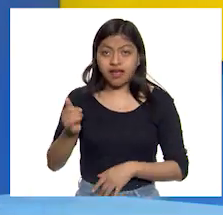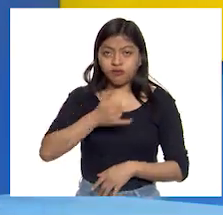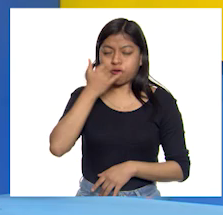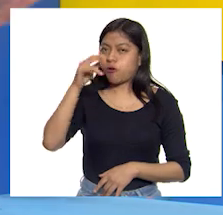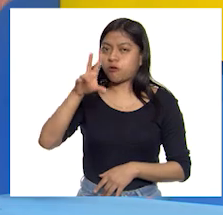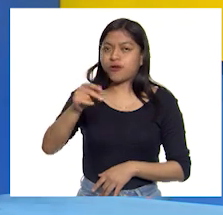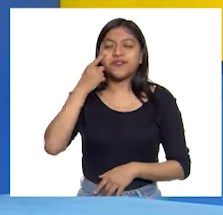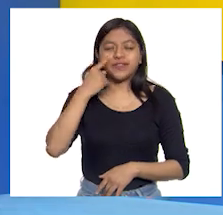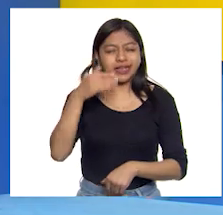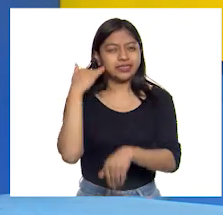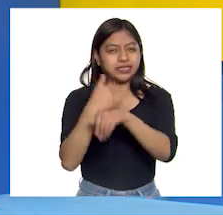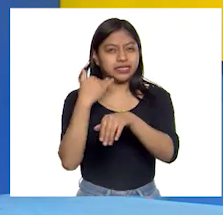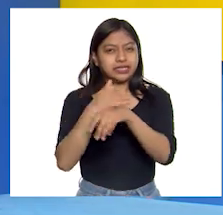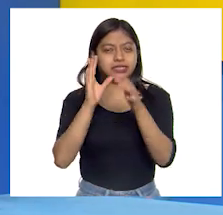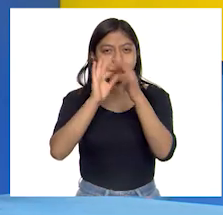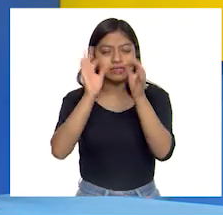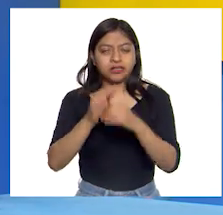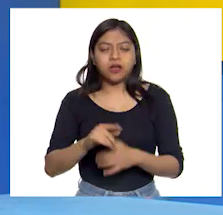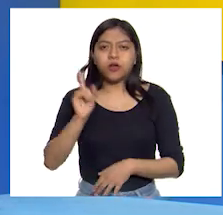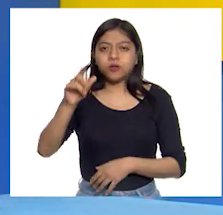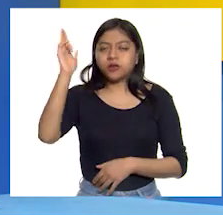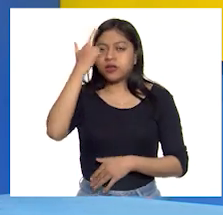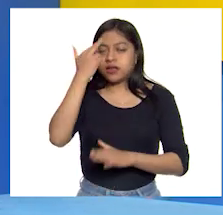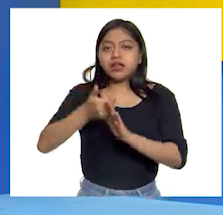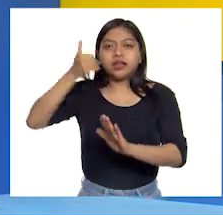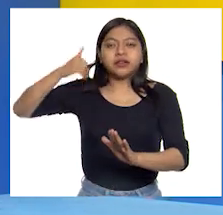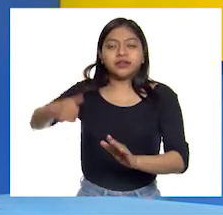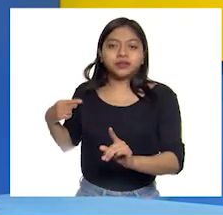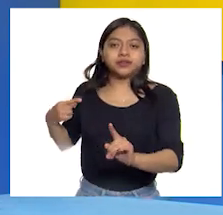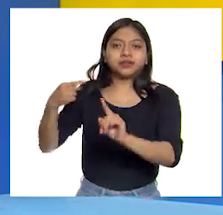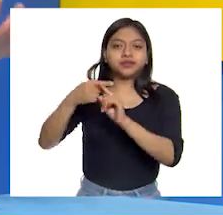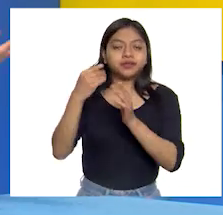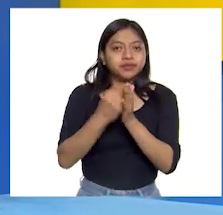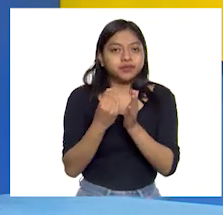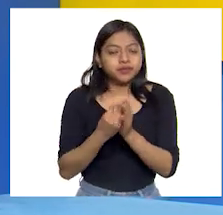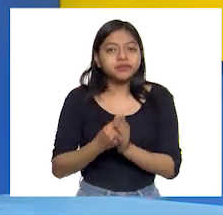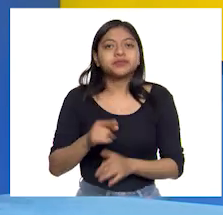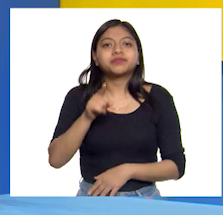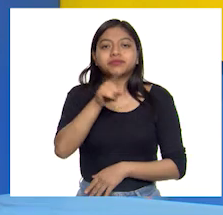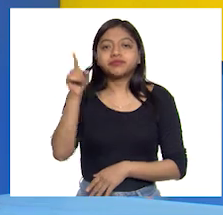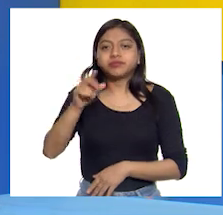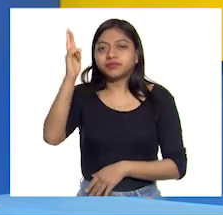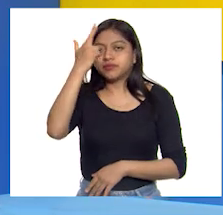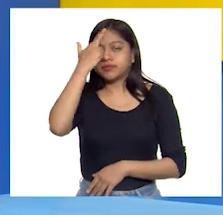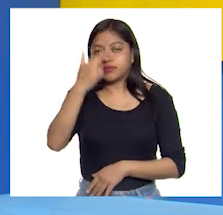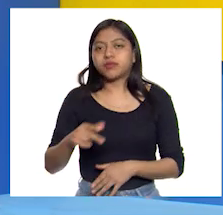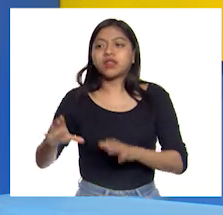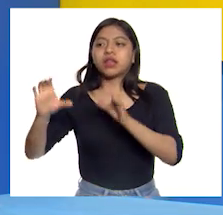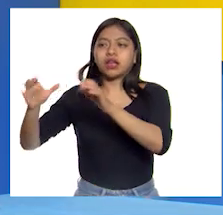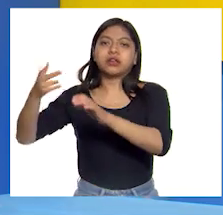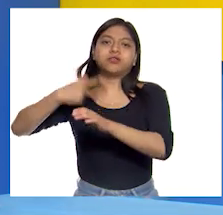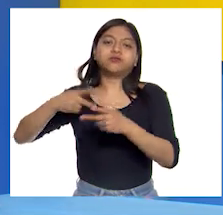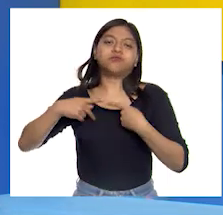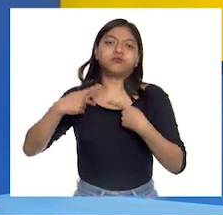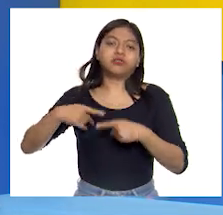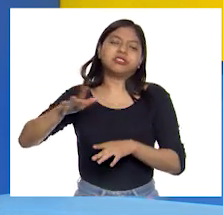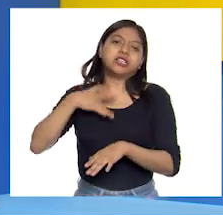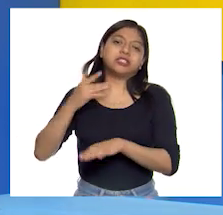Jenny. Vamos a explicar esto. ¿Recuerdas que en clases anteriores hablamos sobre cómo los regímenes fascistas y totalitarios